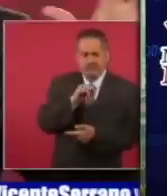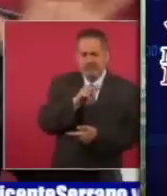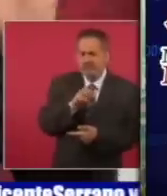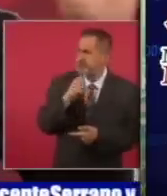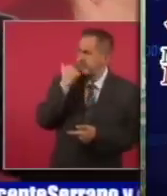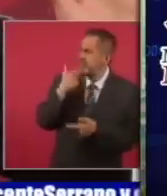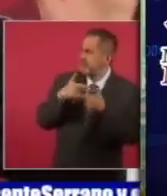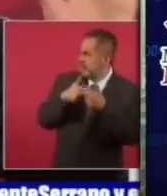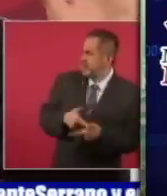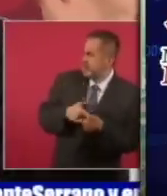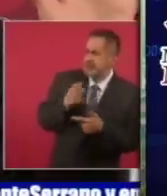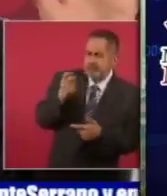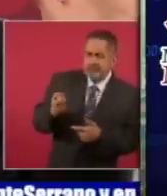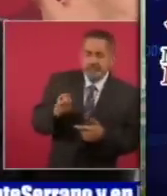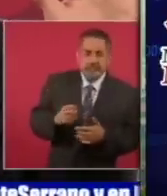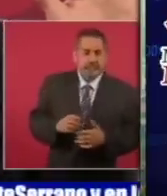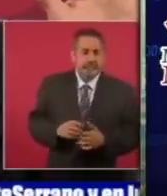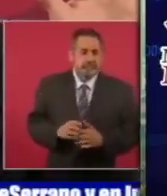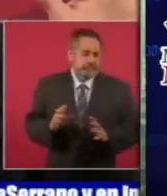eso.